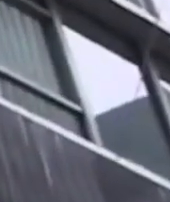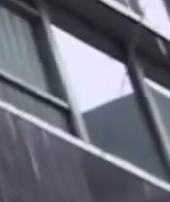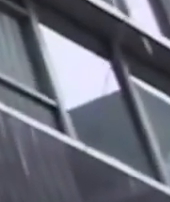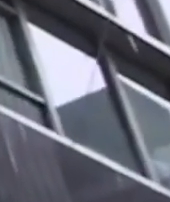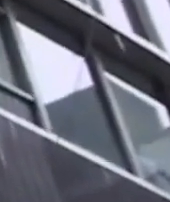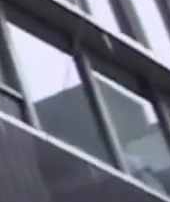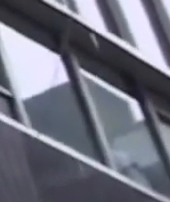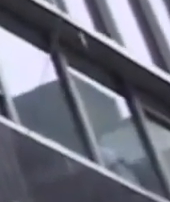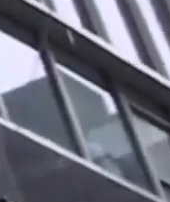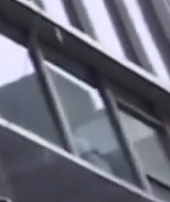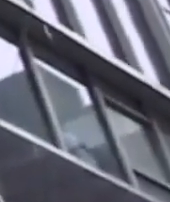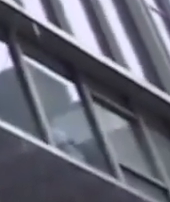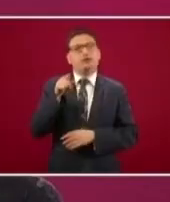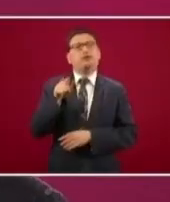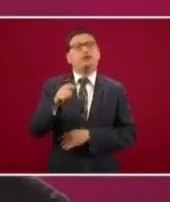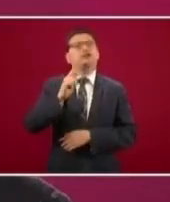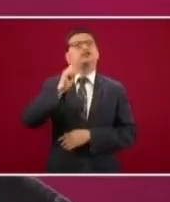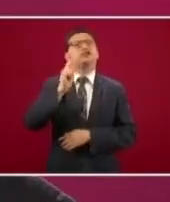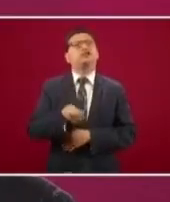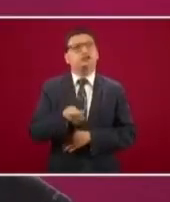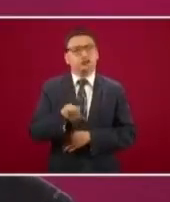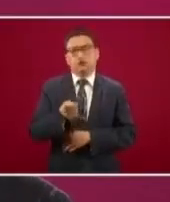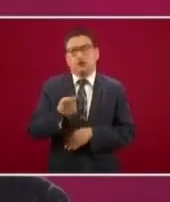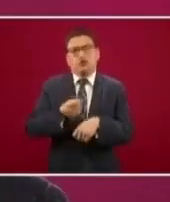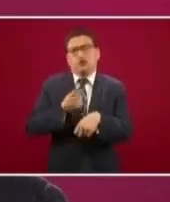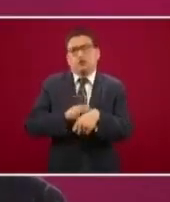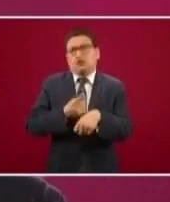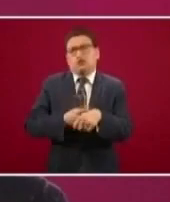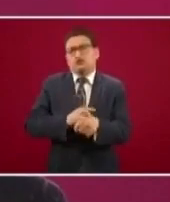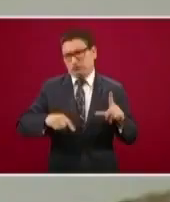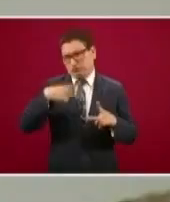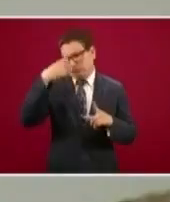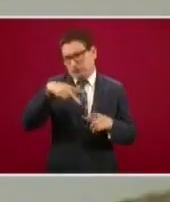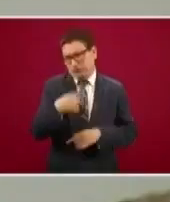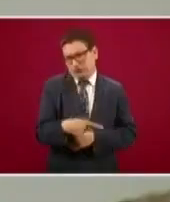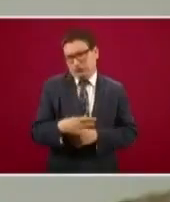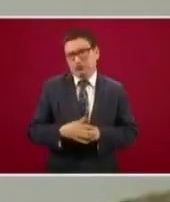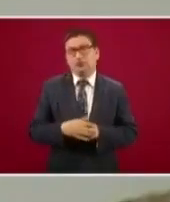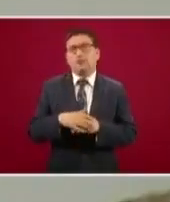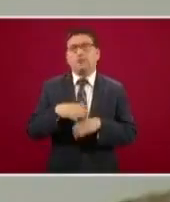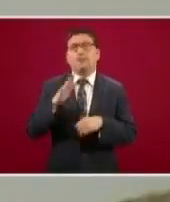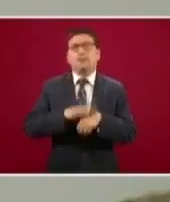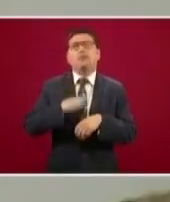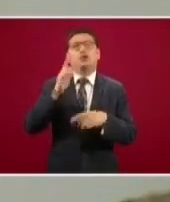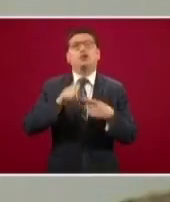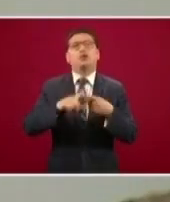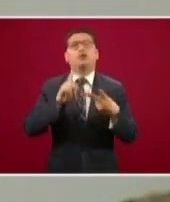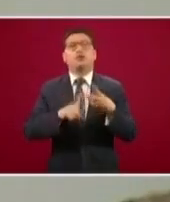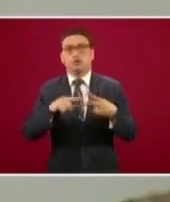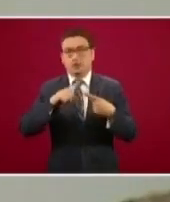Desde entonces, México se convirtió en el primer país de América Latina en tener la vacuna contra el COVID-19.